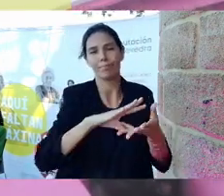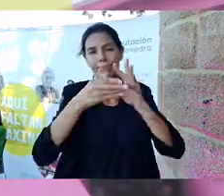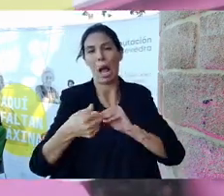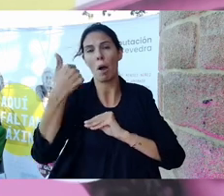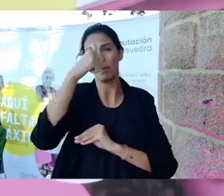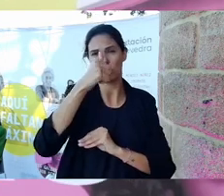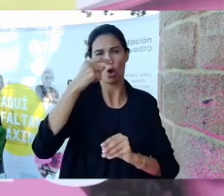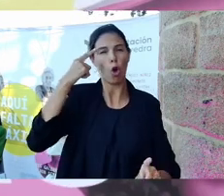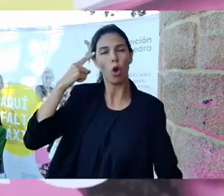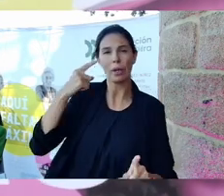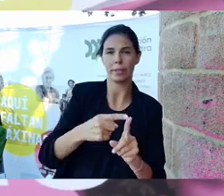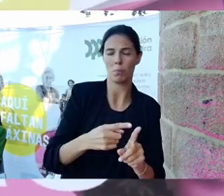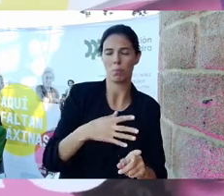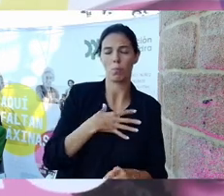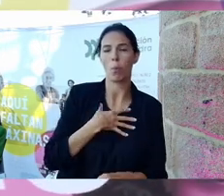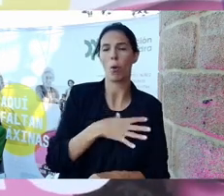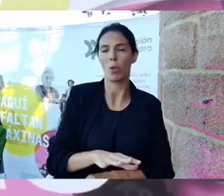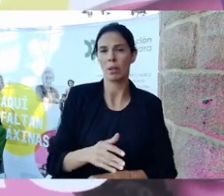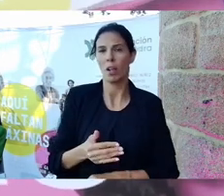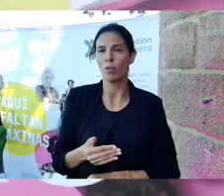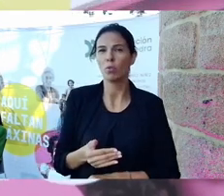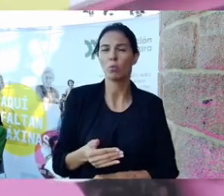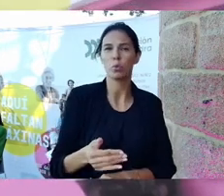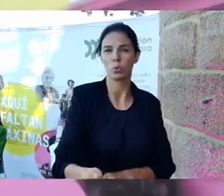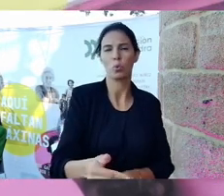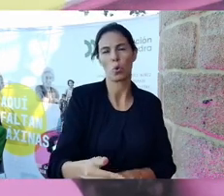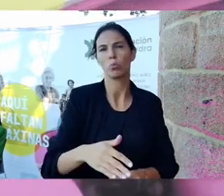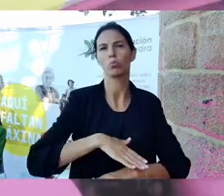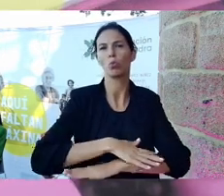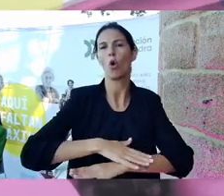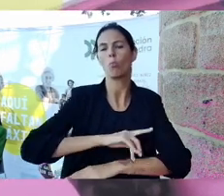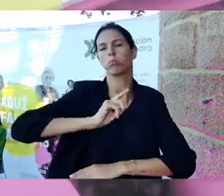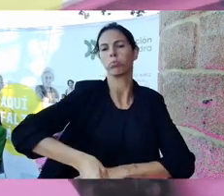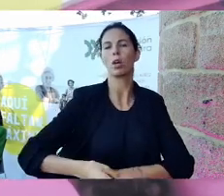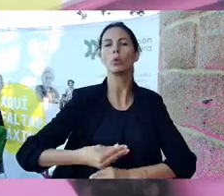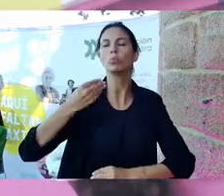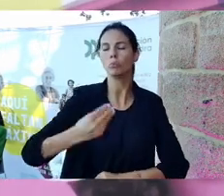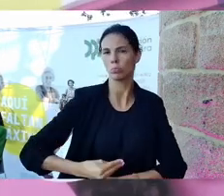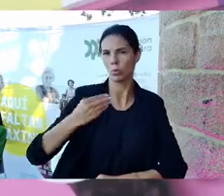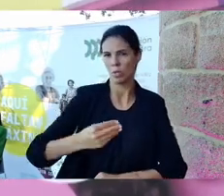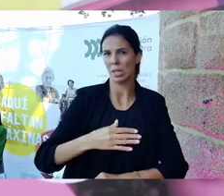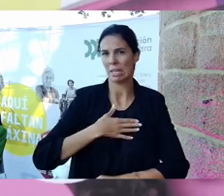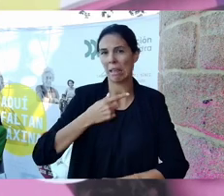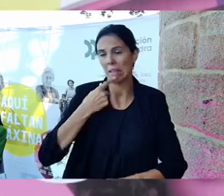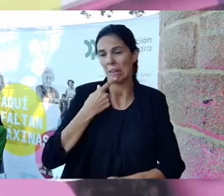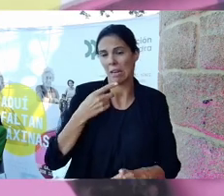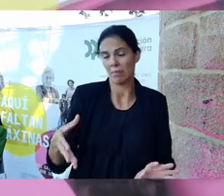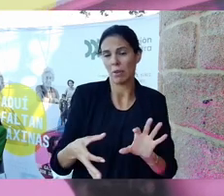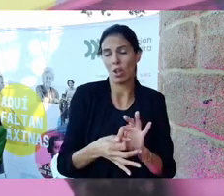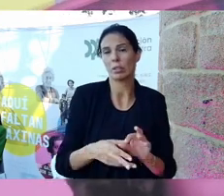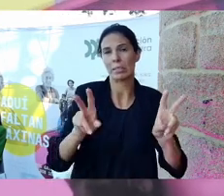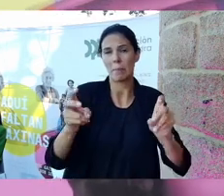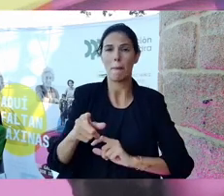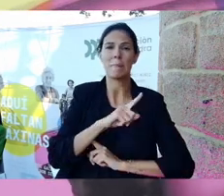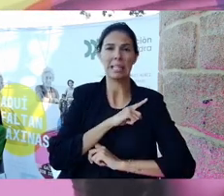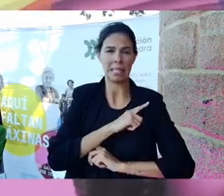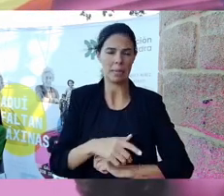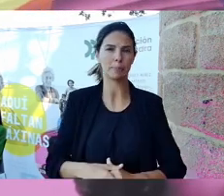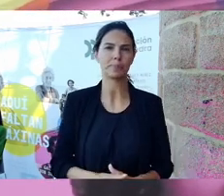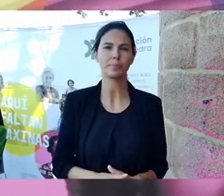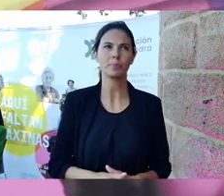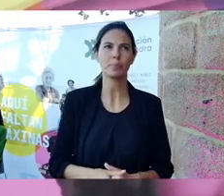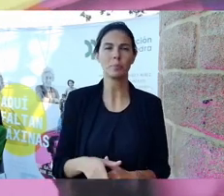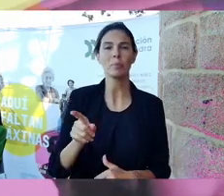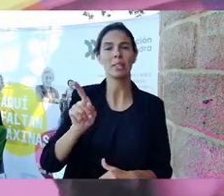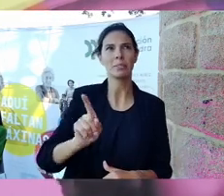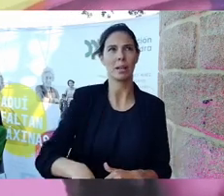como masculinas para poder ejercer en lo que se entendía como un buen gobierno, que pasaba por el ejercicio